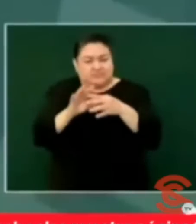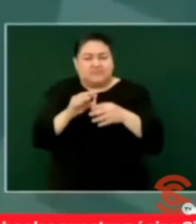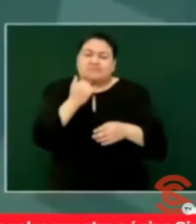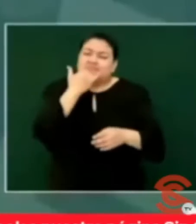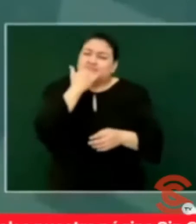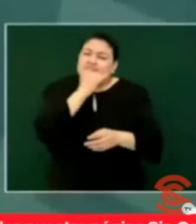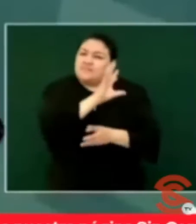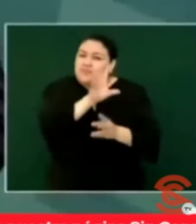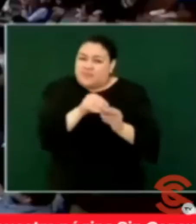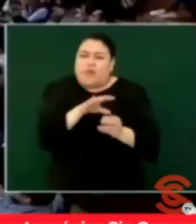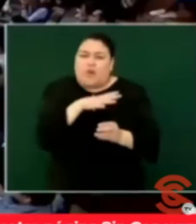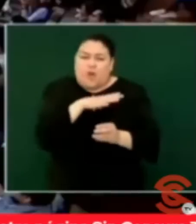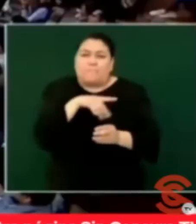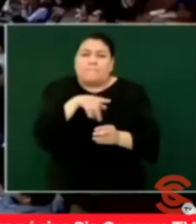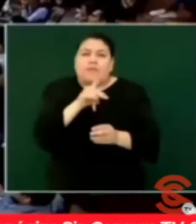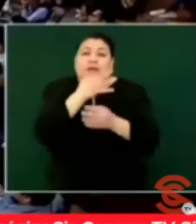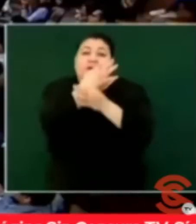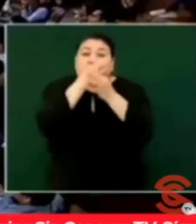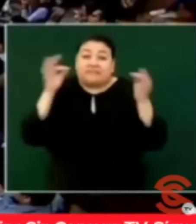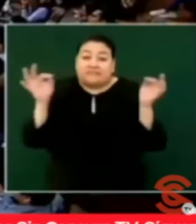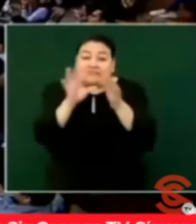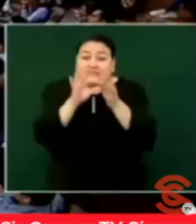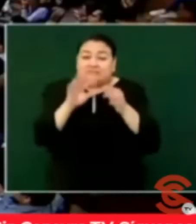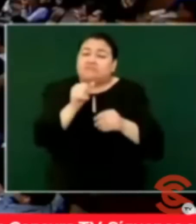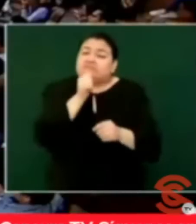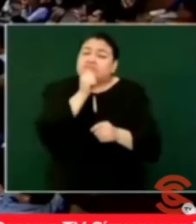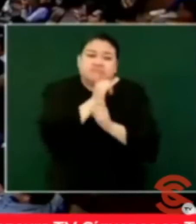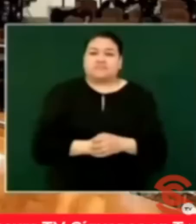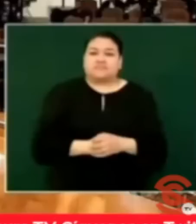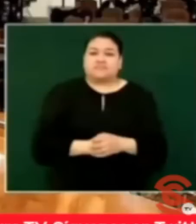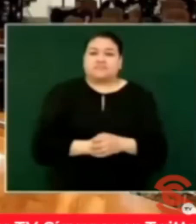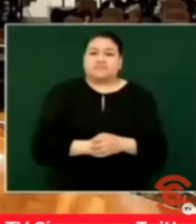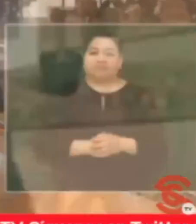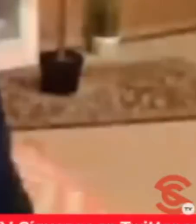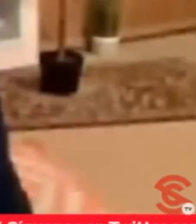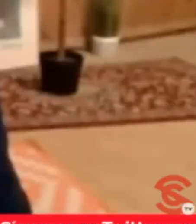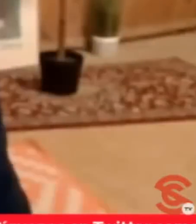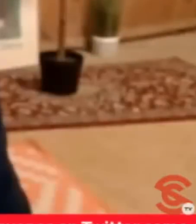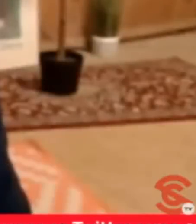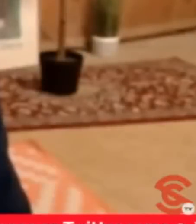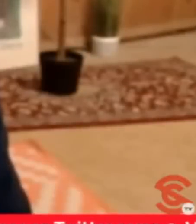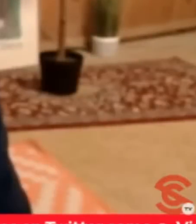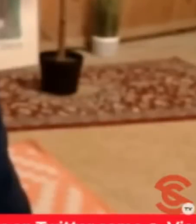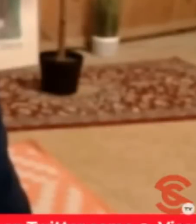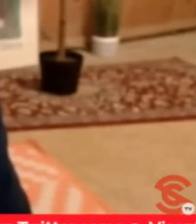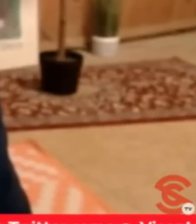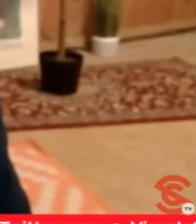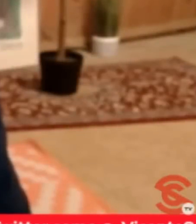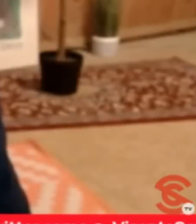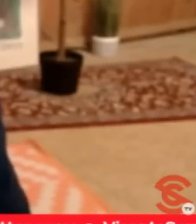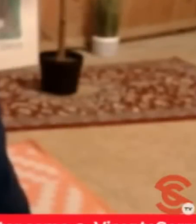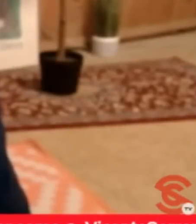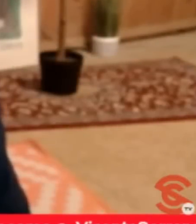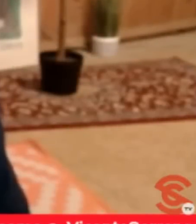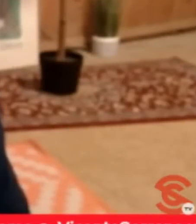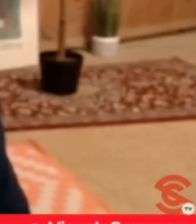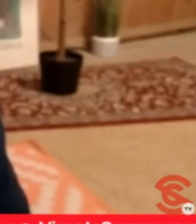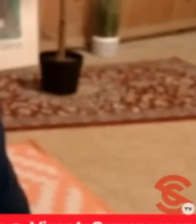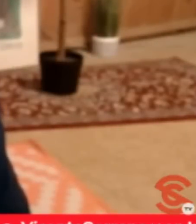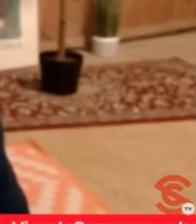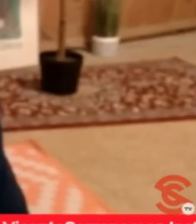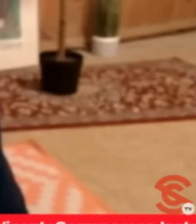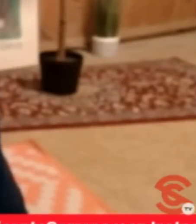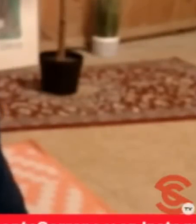decir. Gracias. Bueno, ahora sí, pues por cuestiones obviamente de investigaciones, de